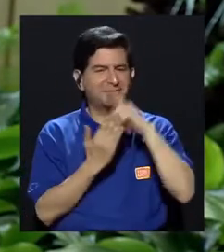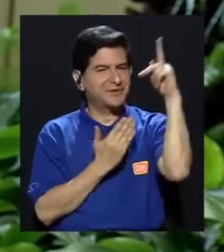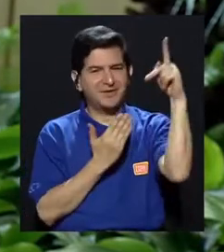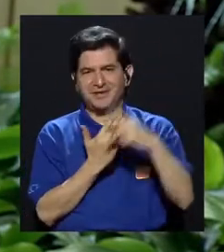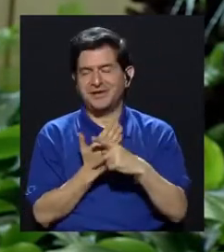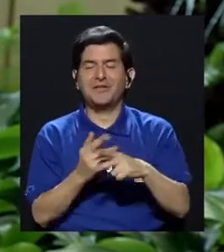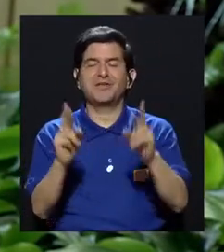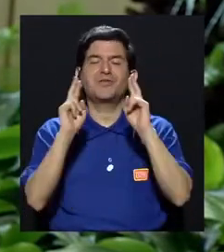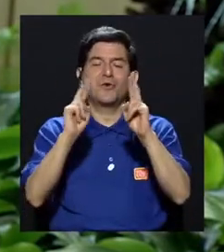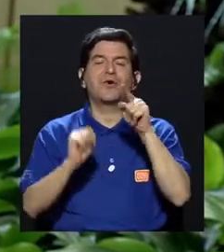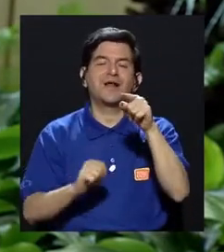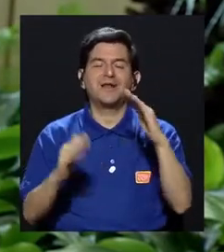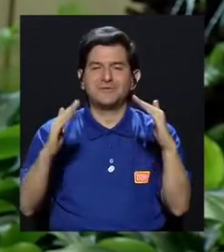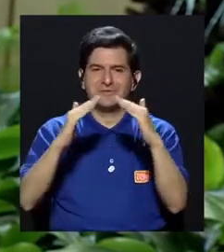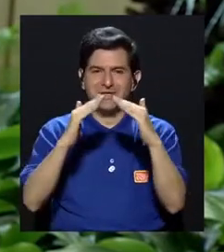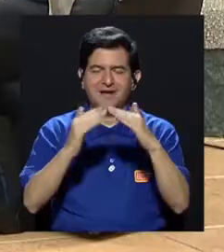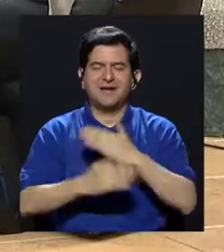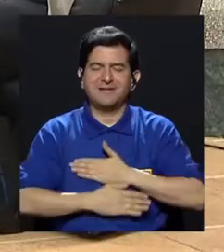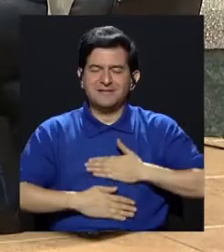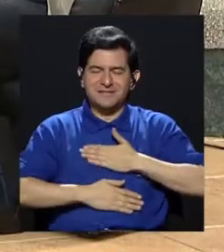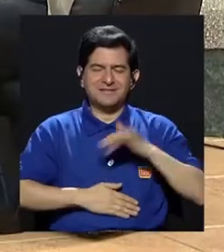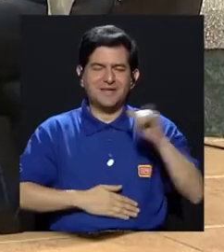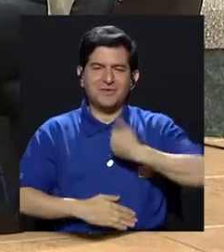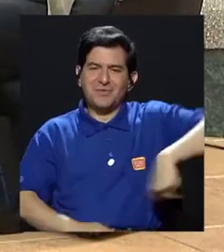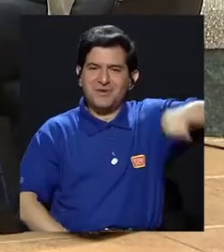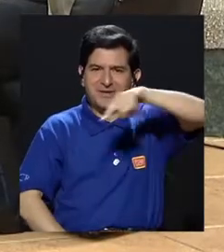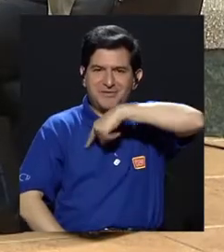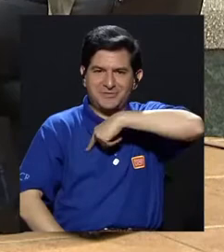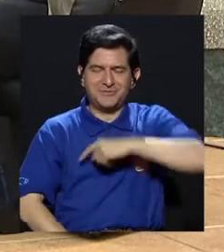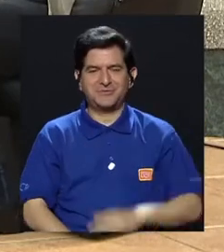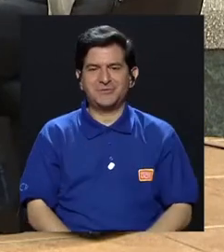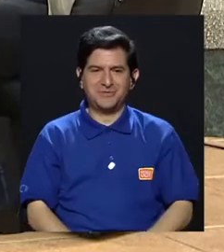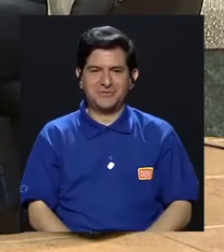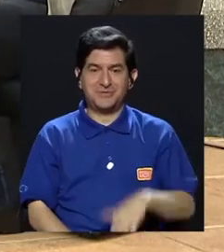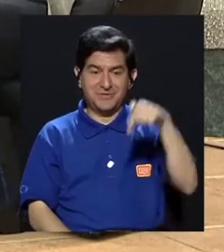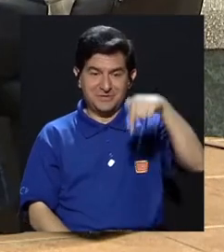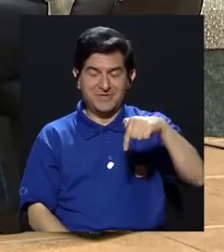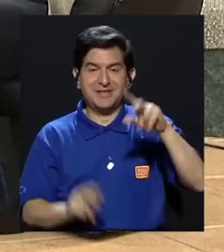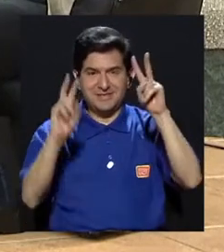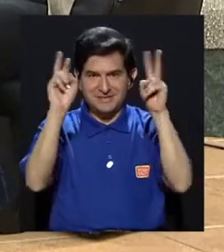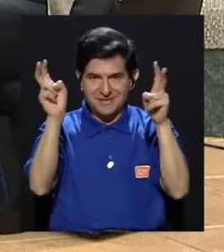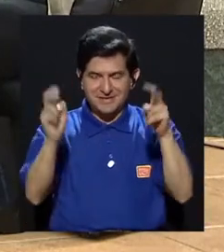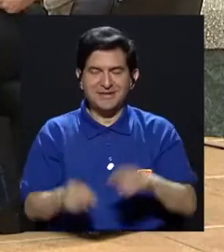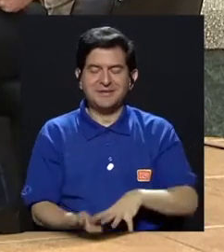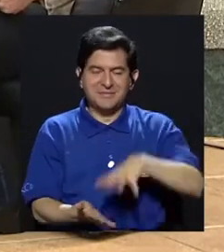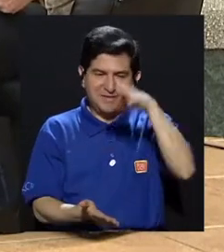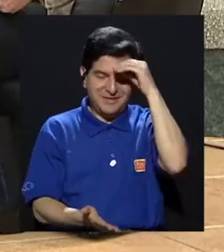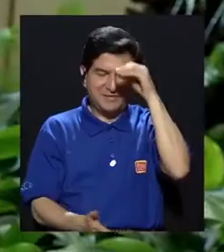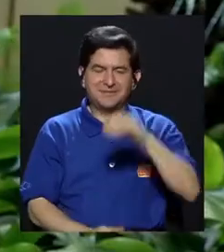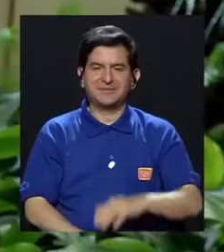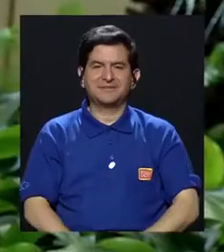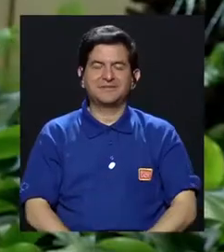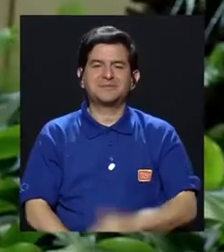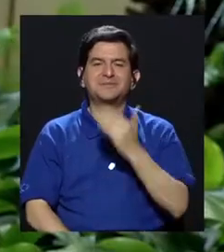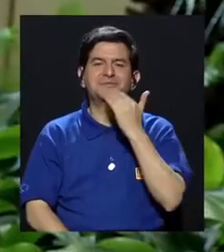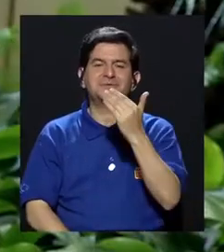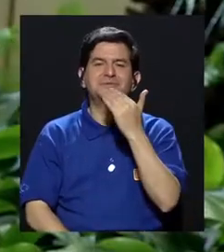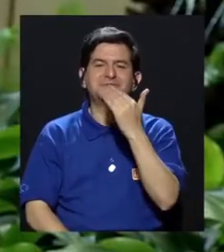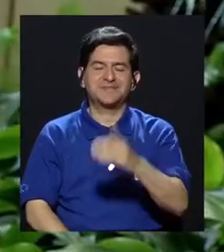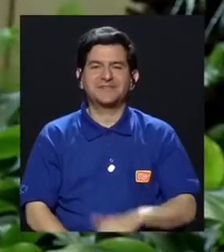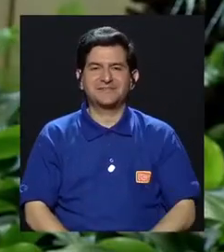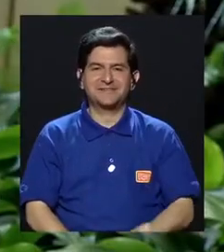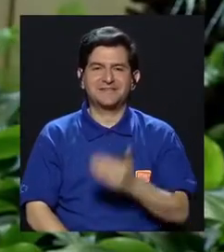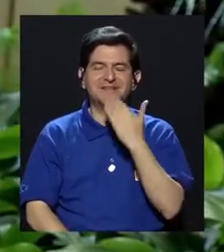y ojalá que en sus hogares hayan podido disfrutar tanto como nosotros de este tema y este aprendizaje. Muchísimas